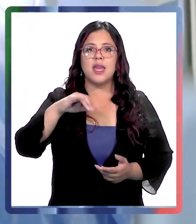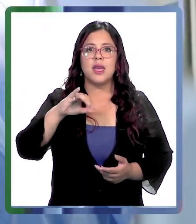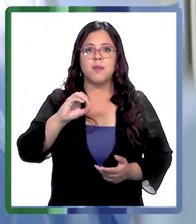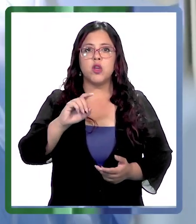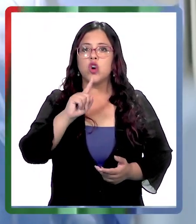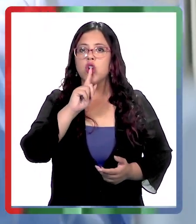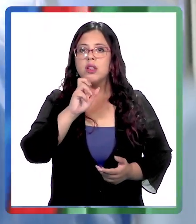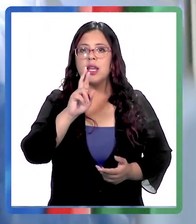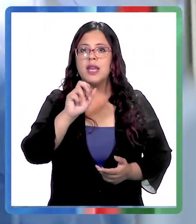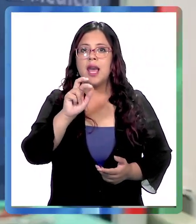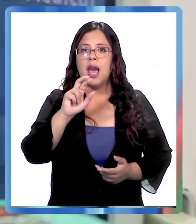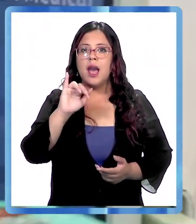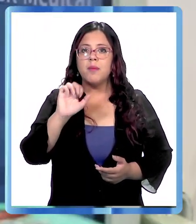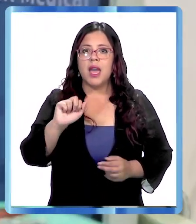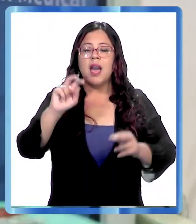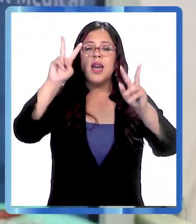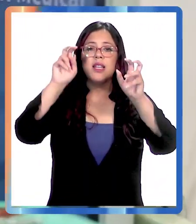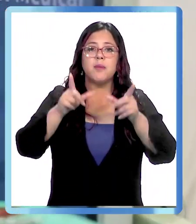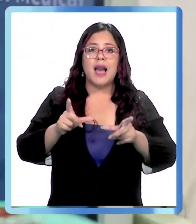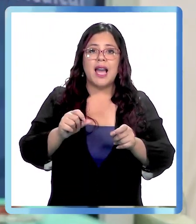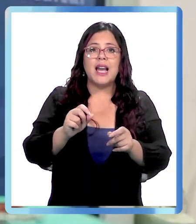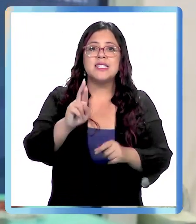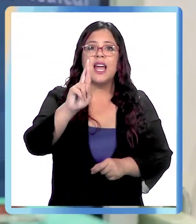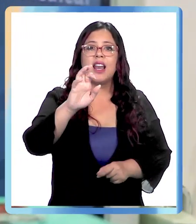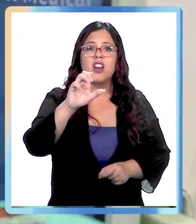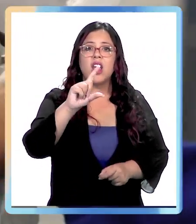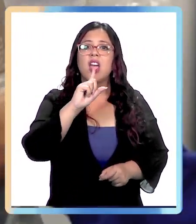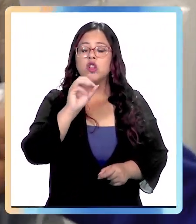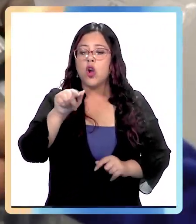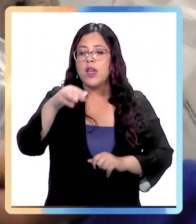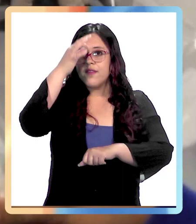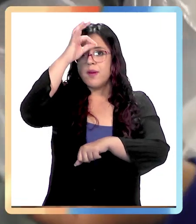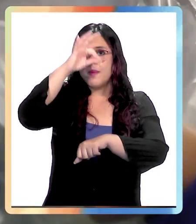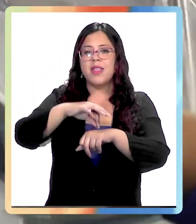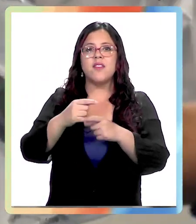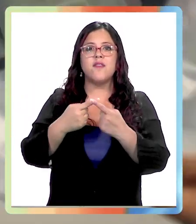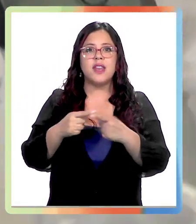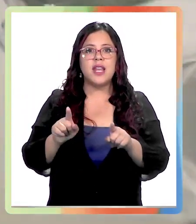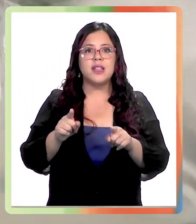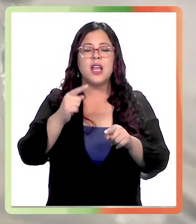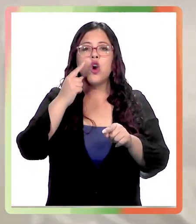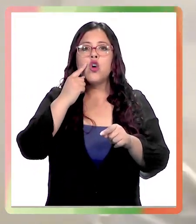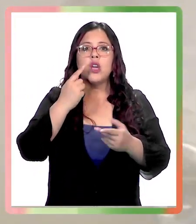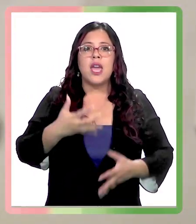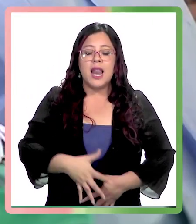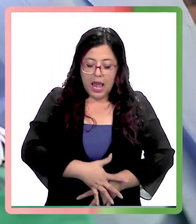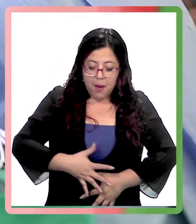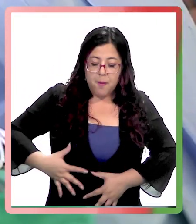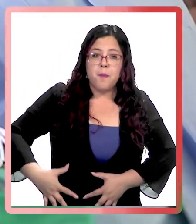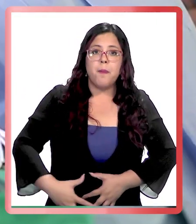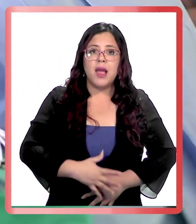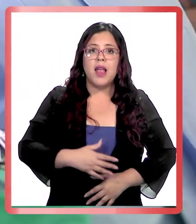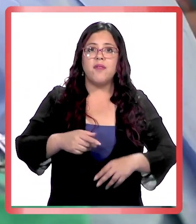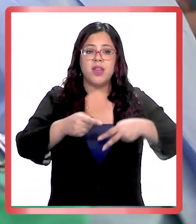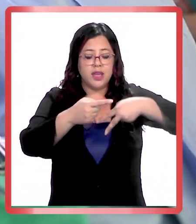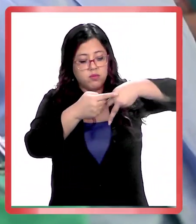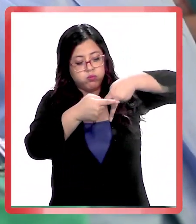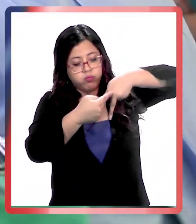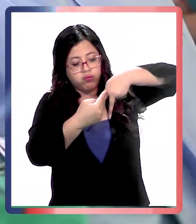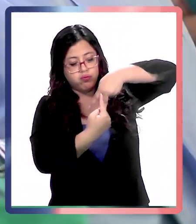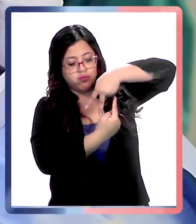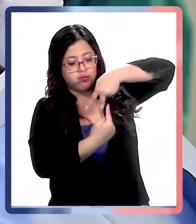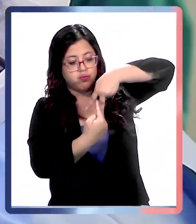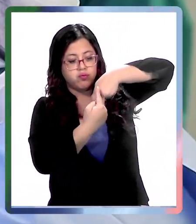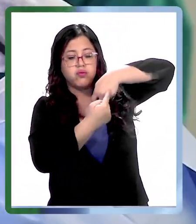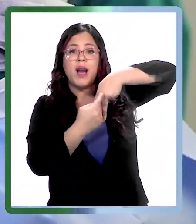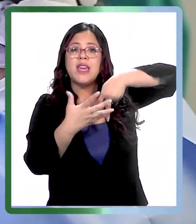terapia sistémica es la quimioterapia. En el caso del cáncer de recto, la enfermedad es un poco distinta. El recto está localizado